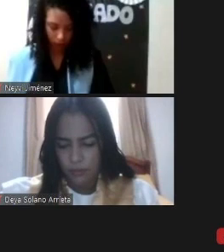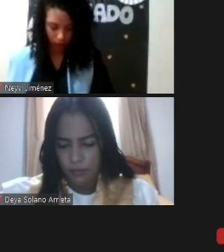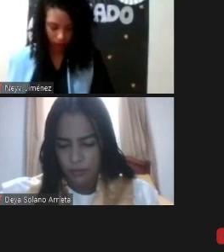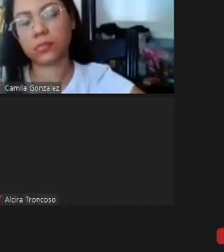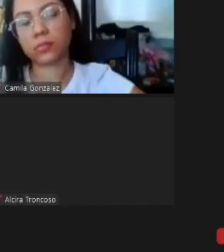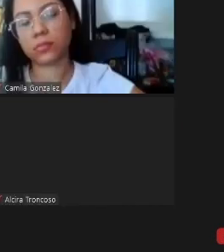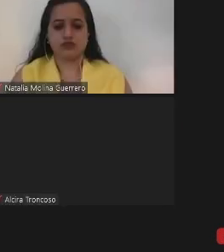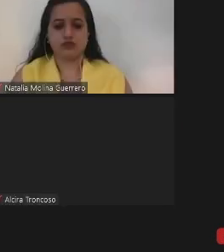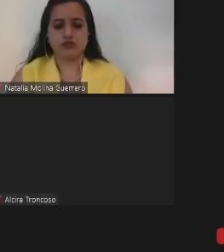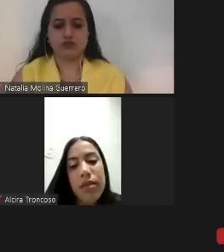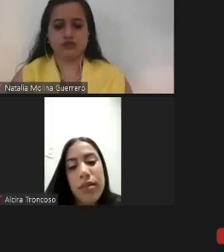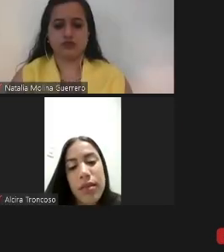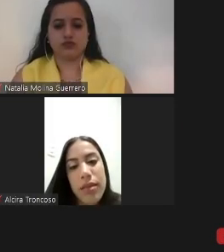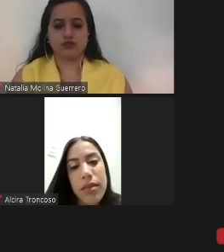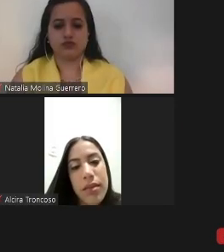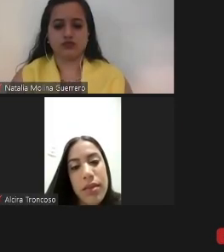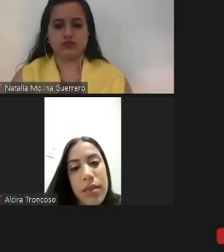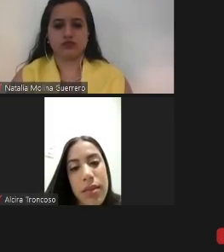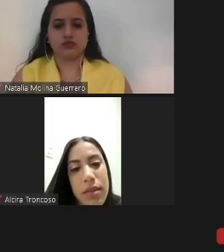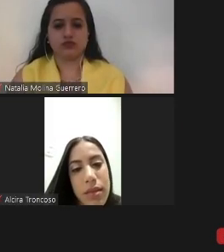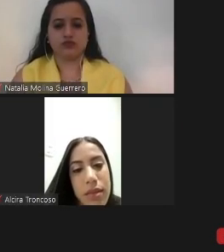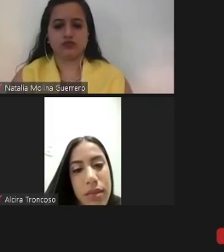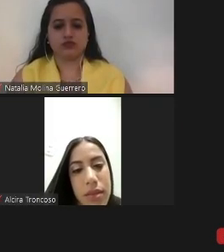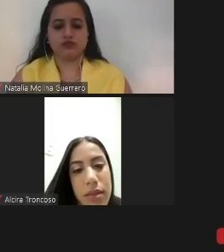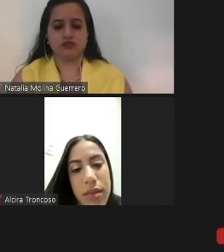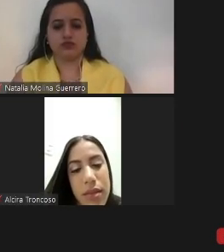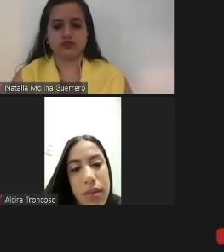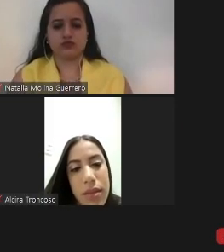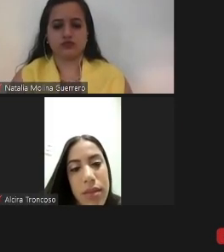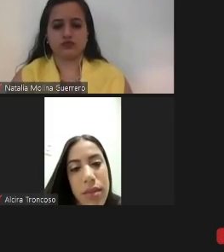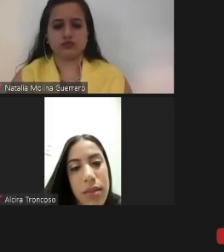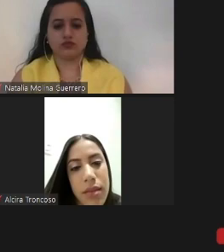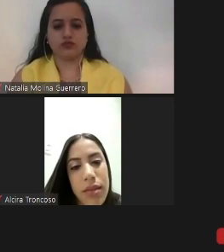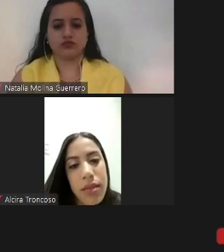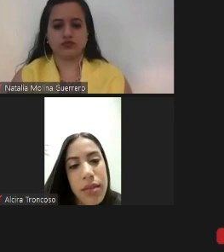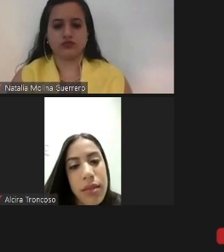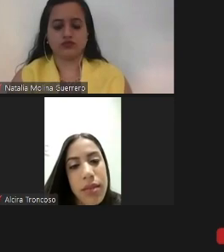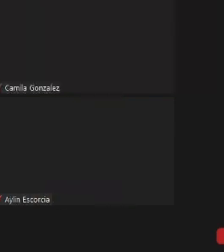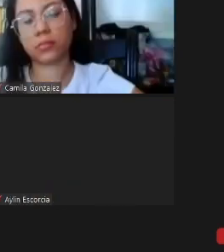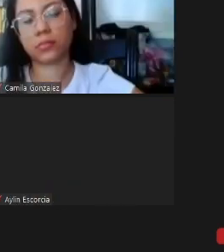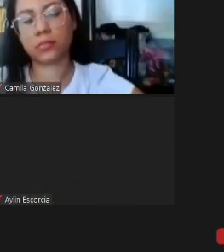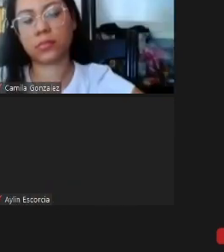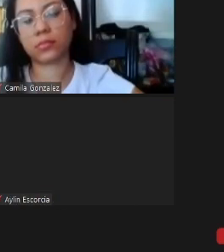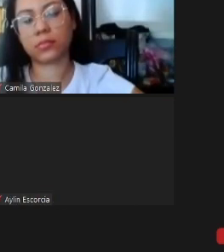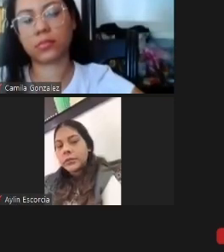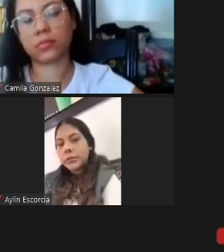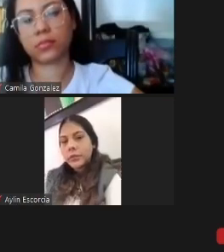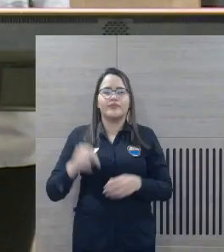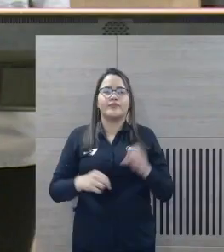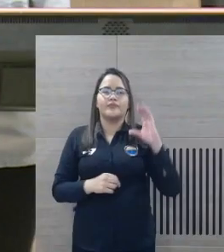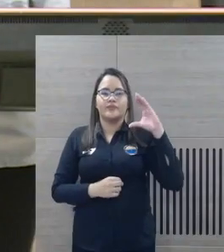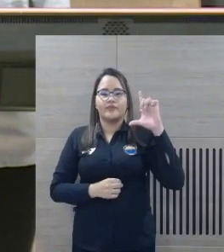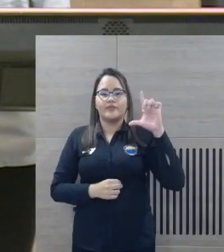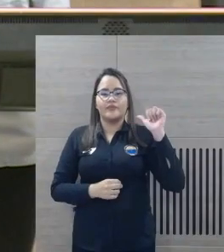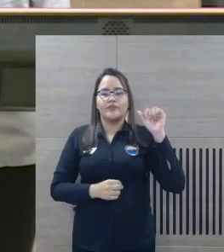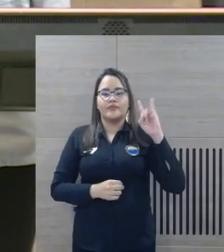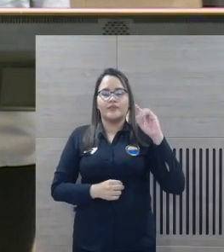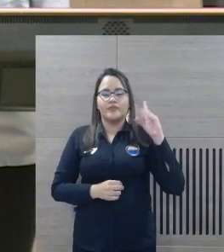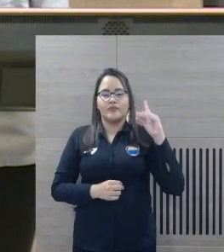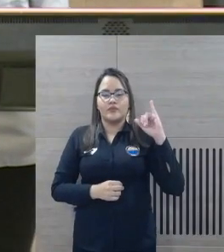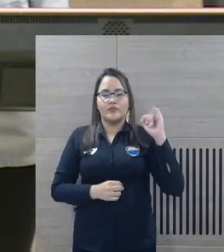Romero Martínez. Jacqueline Esther Sierra Arrieta. Claudia Patricia Terán Ramírez. Jonathan Rafael Villera